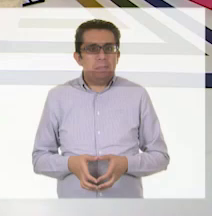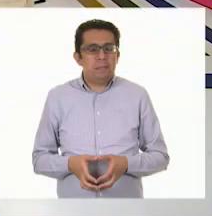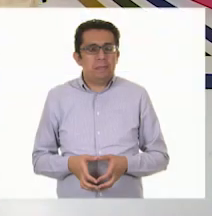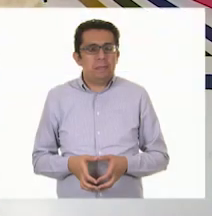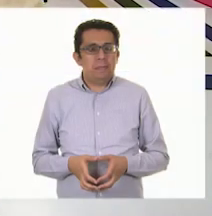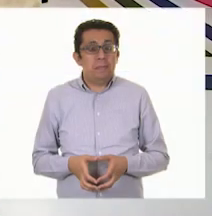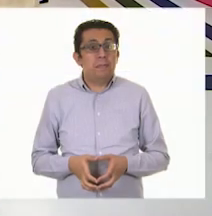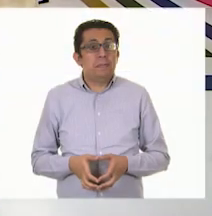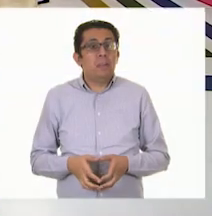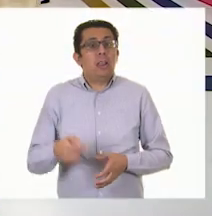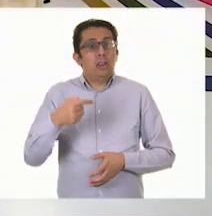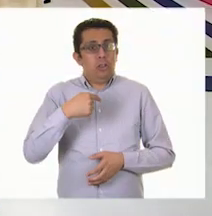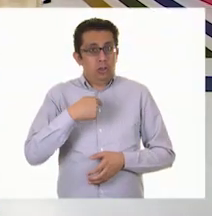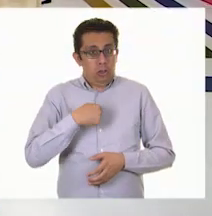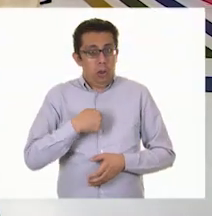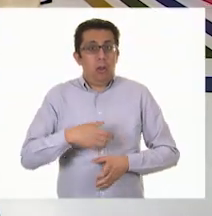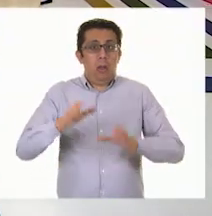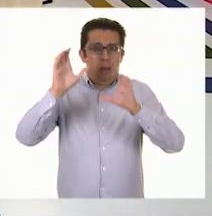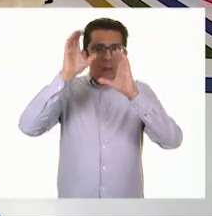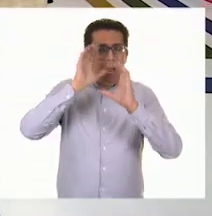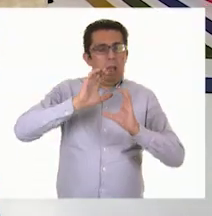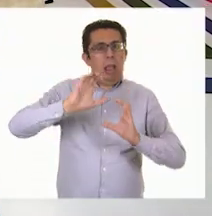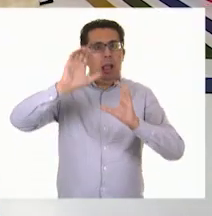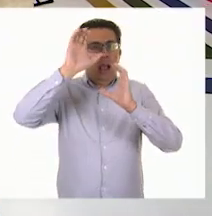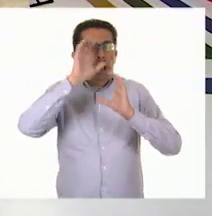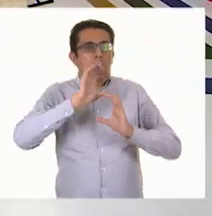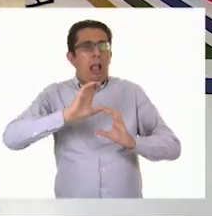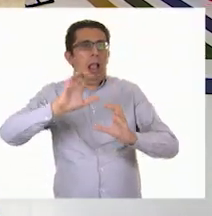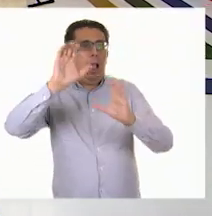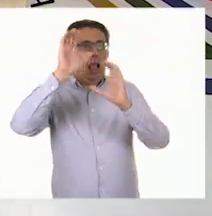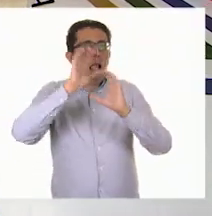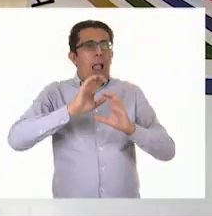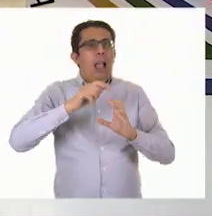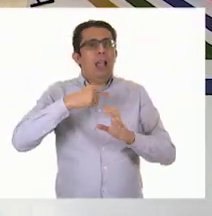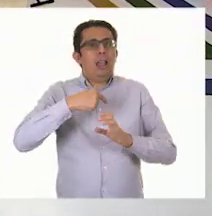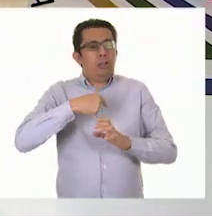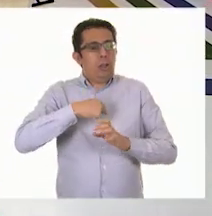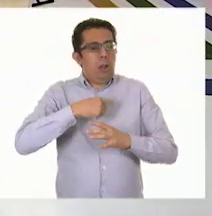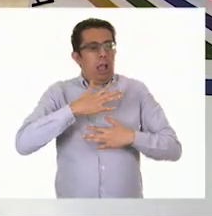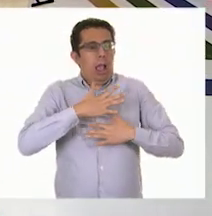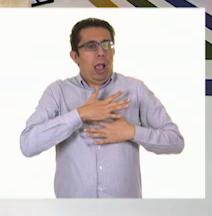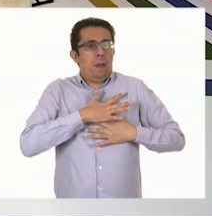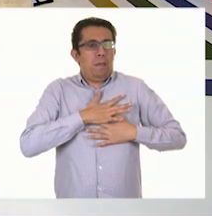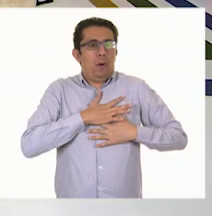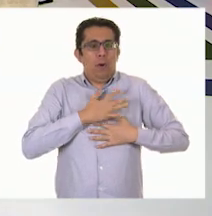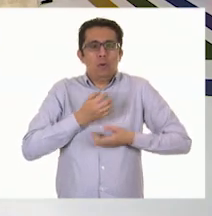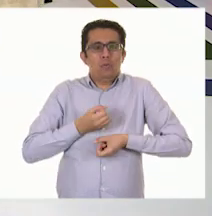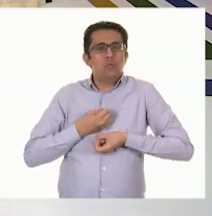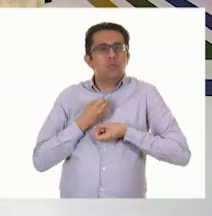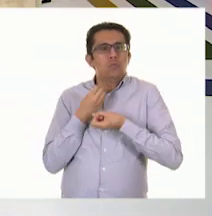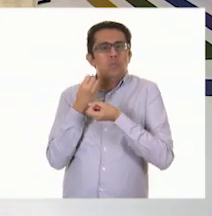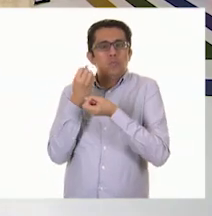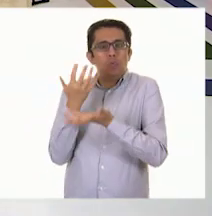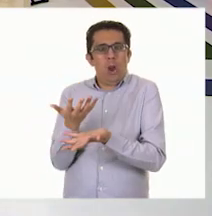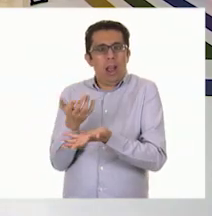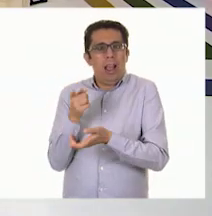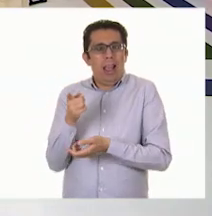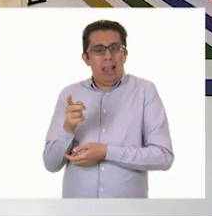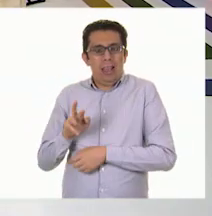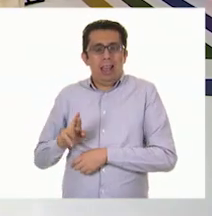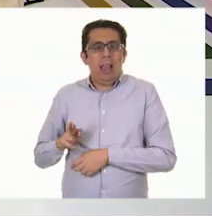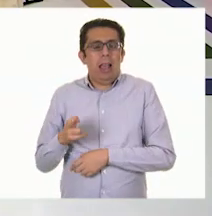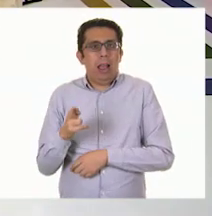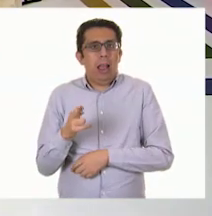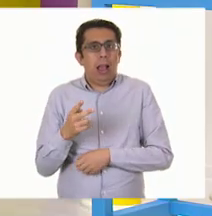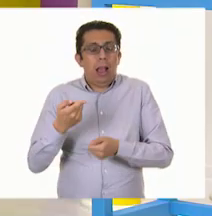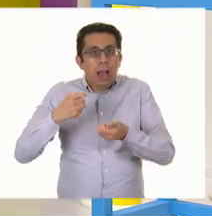Y yo, mientras iba cantando, iba mandando un mensaje de amor que le pedía al río. Oye, entonces esta es una